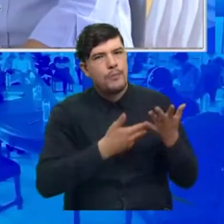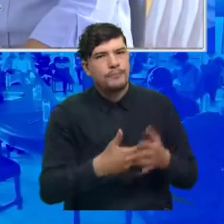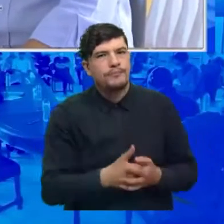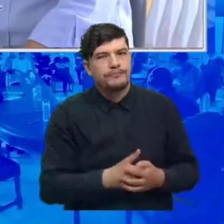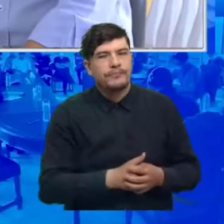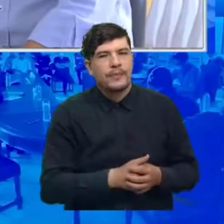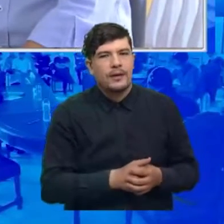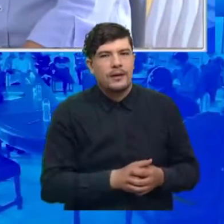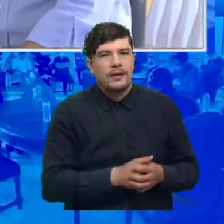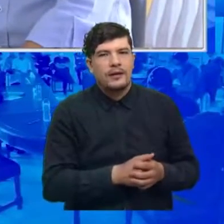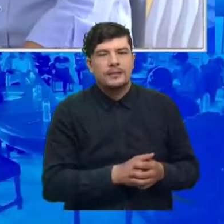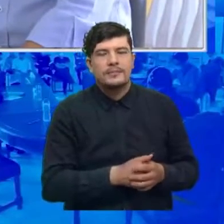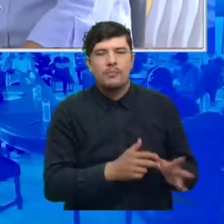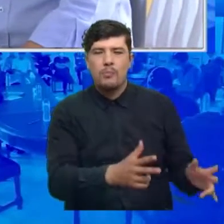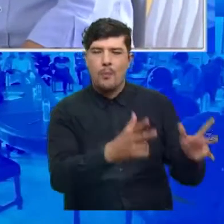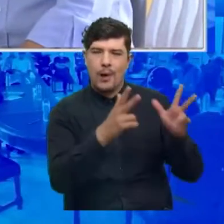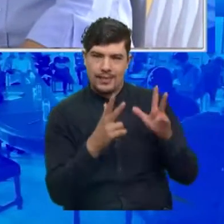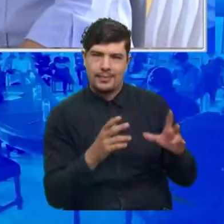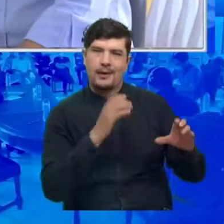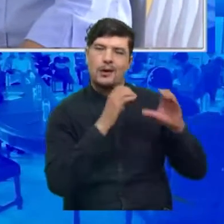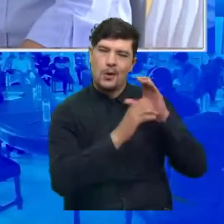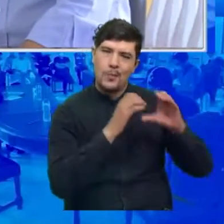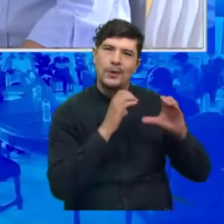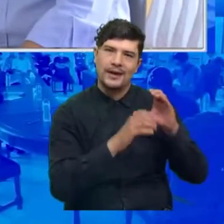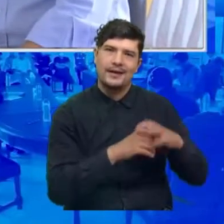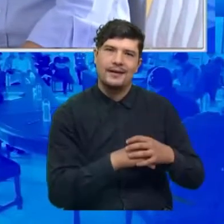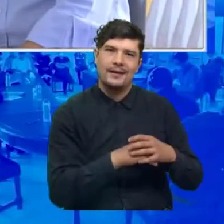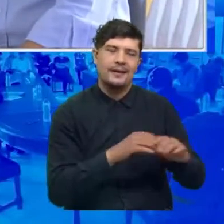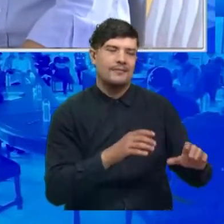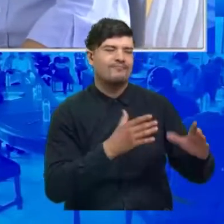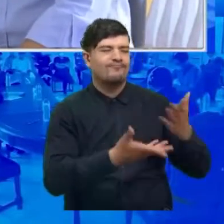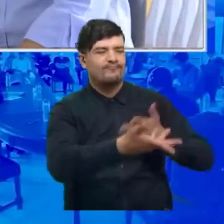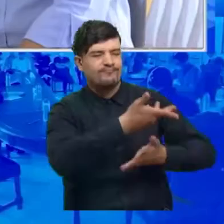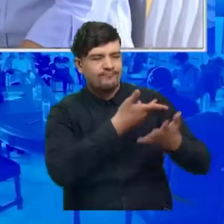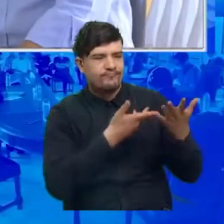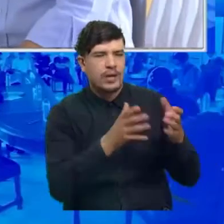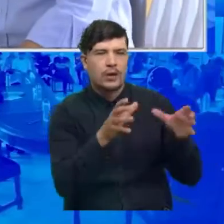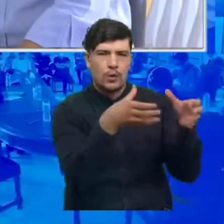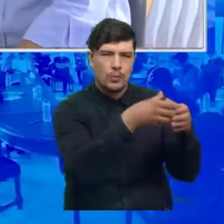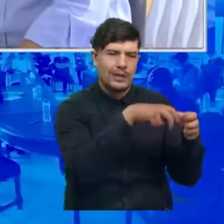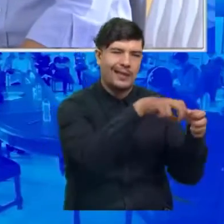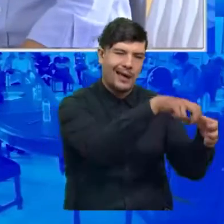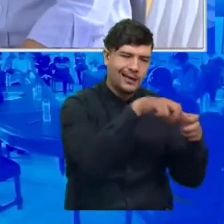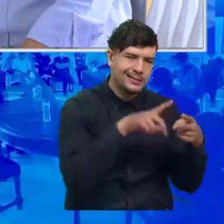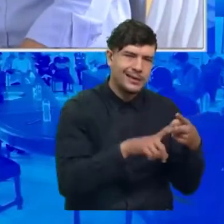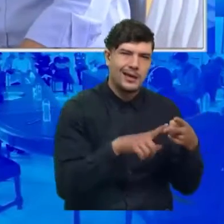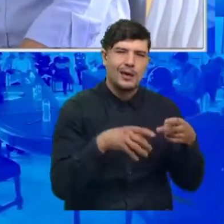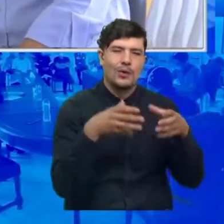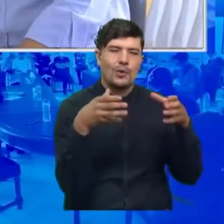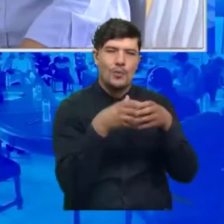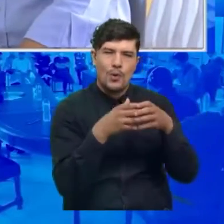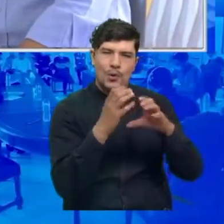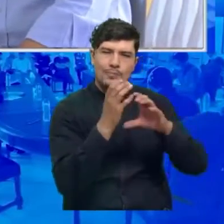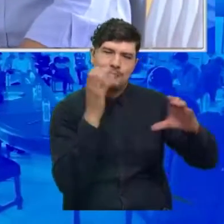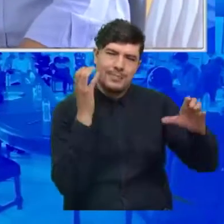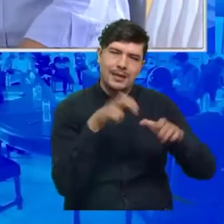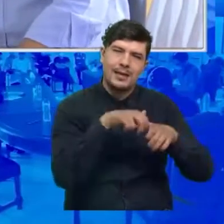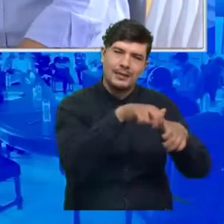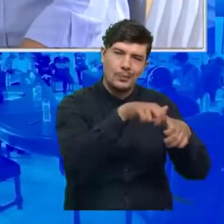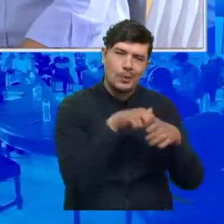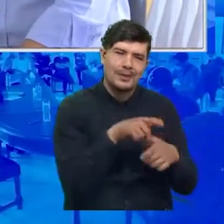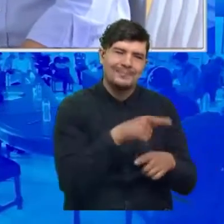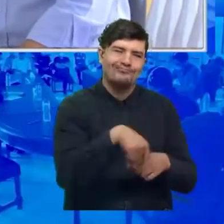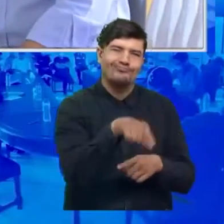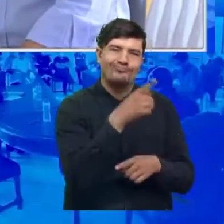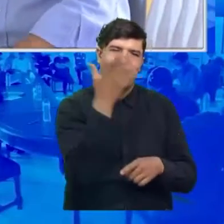fuentes el tema de los taxistas del transporte público del área metropolitana cuando manifestaron los inconformismos ventas